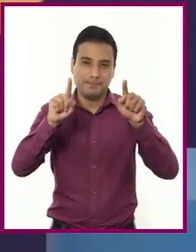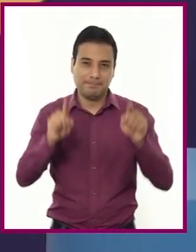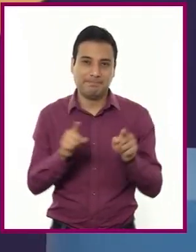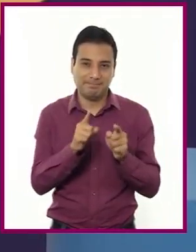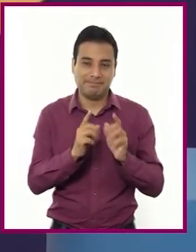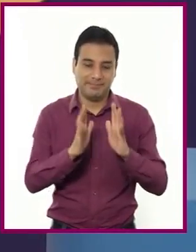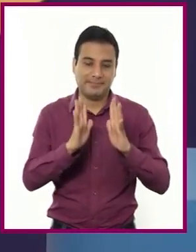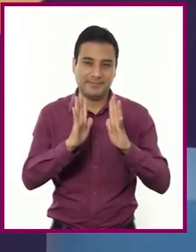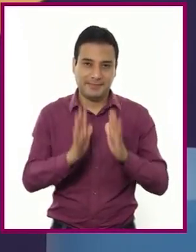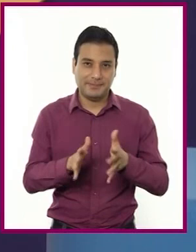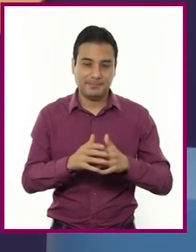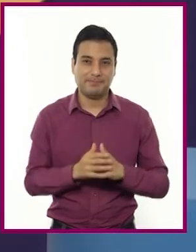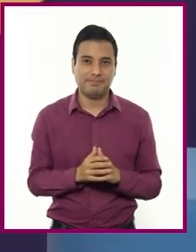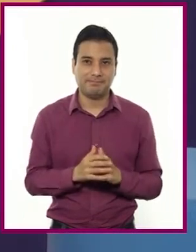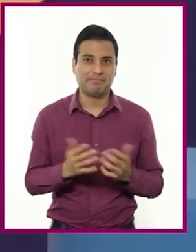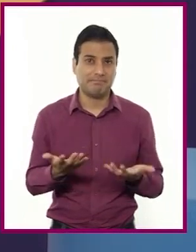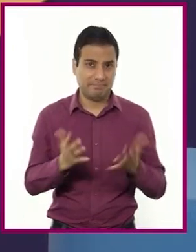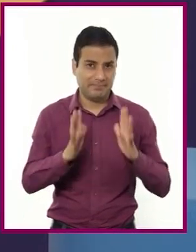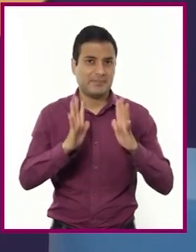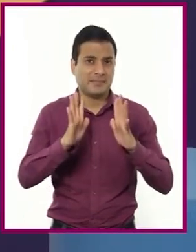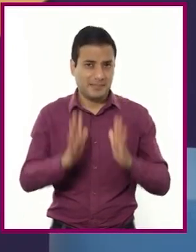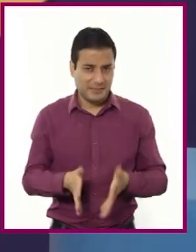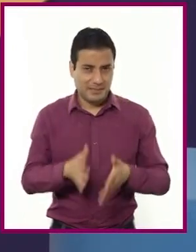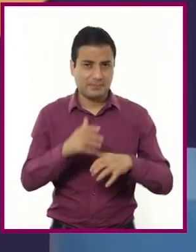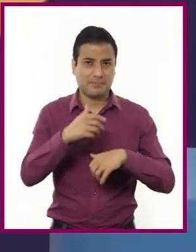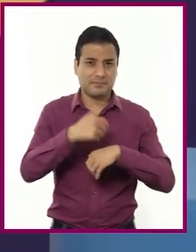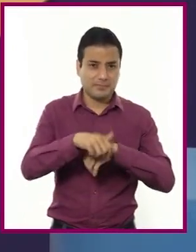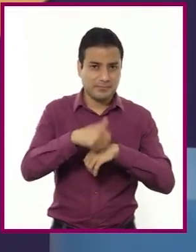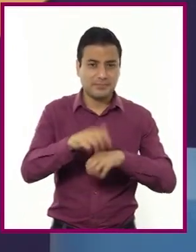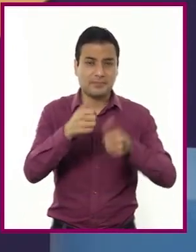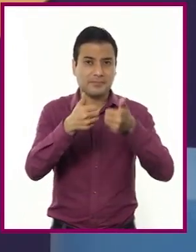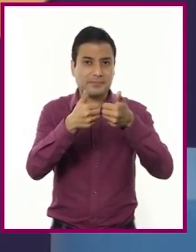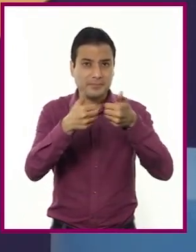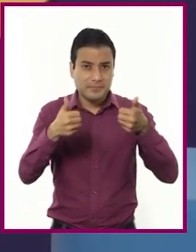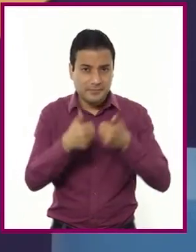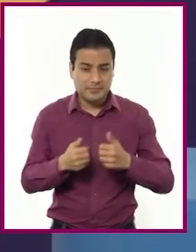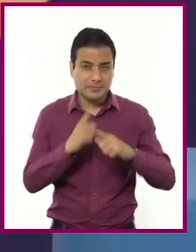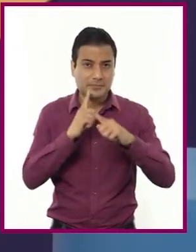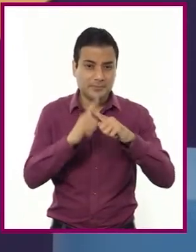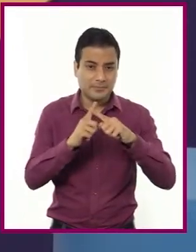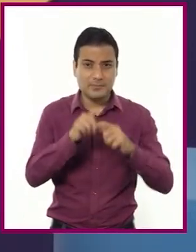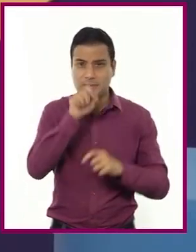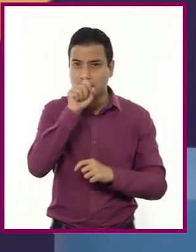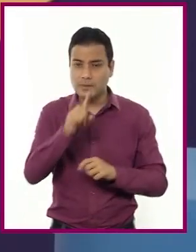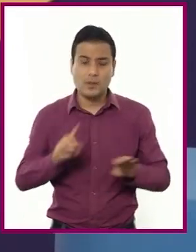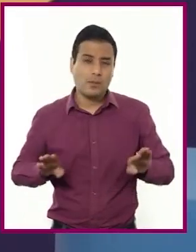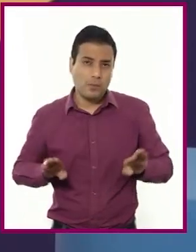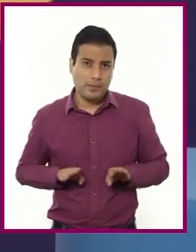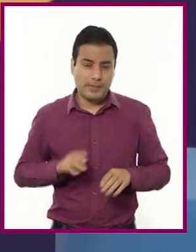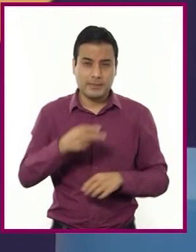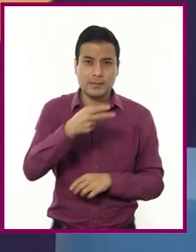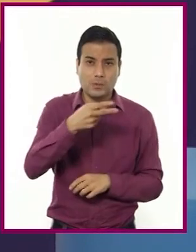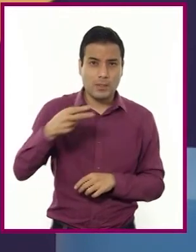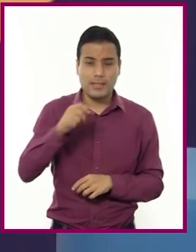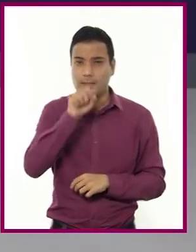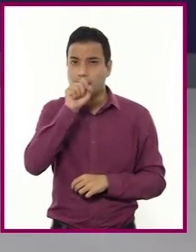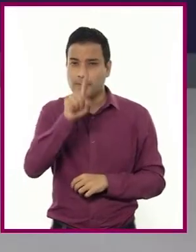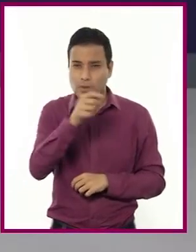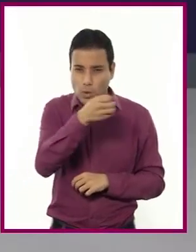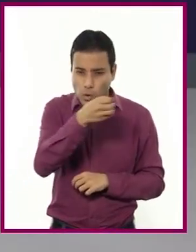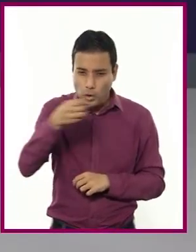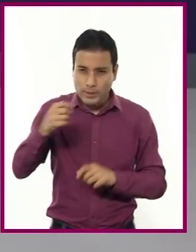paréntesis. Aplicamos la propiedad distributiva, las propiedades de la igualdad y aplicamos la jerarquía de